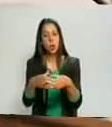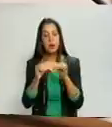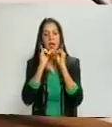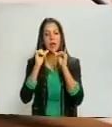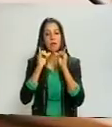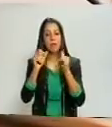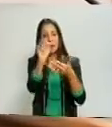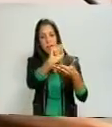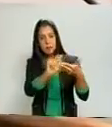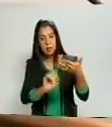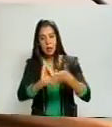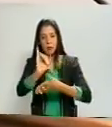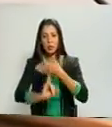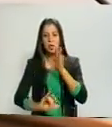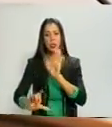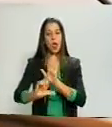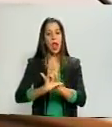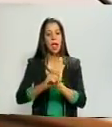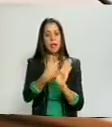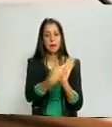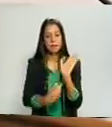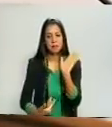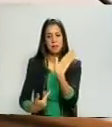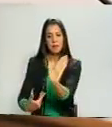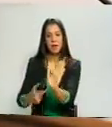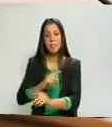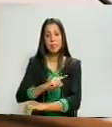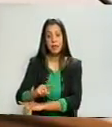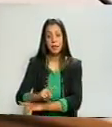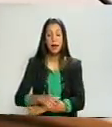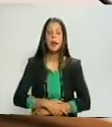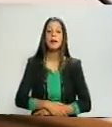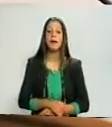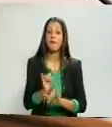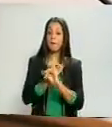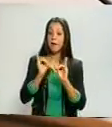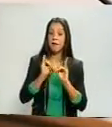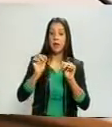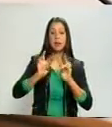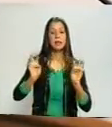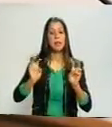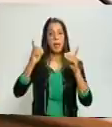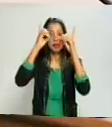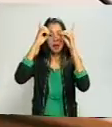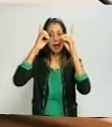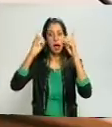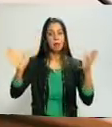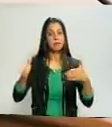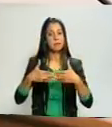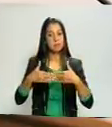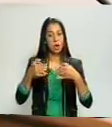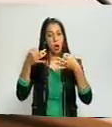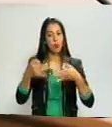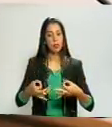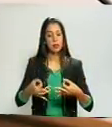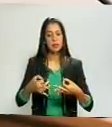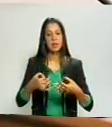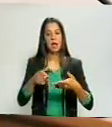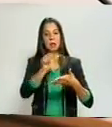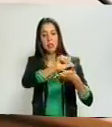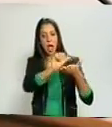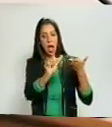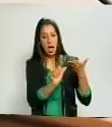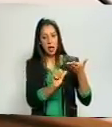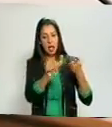el precitado proyecto de ley. Agotada la materia, la presidenta levantó la sesión y poseerá esta un acta de un registro sucinto de